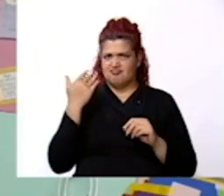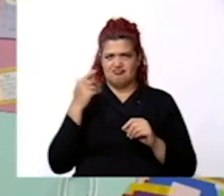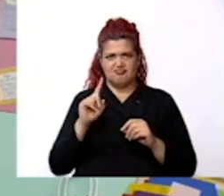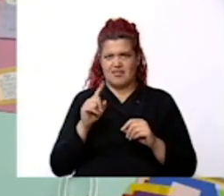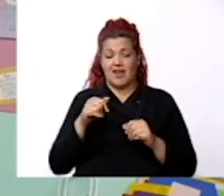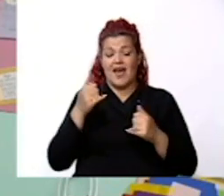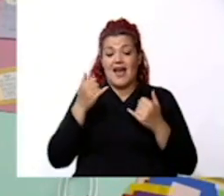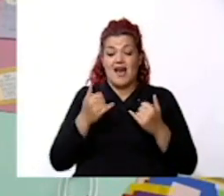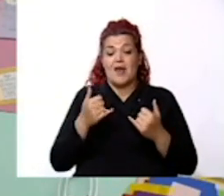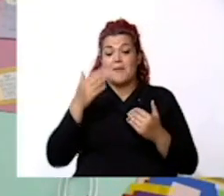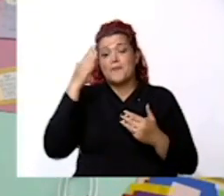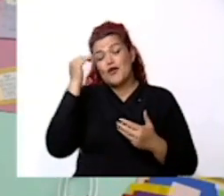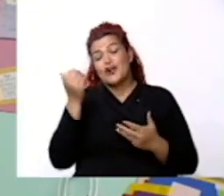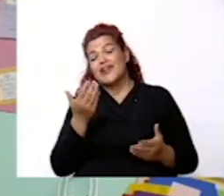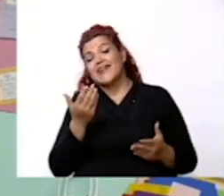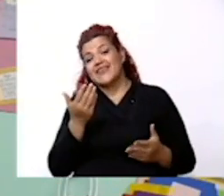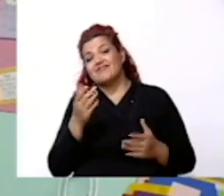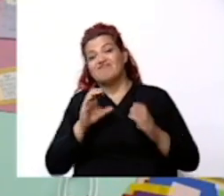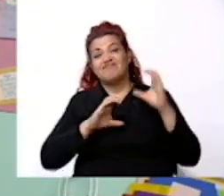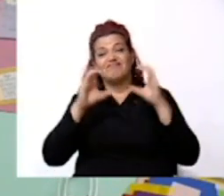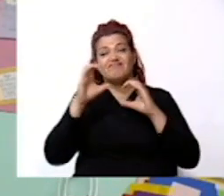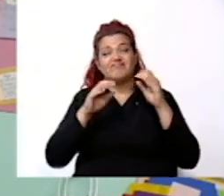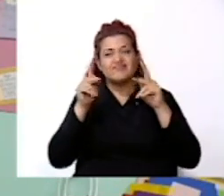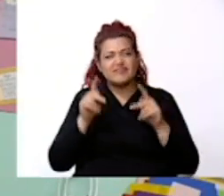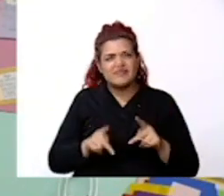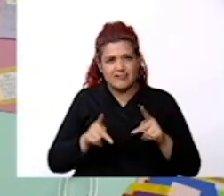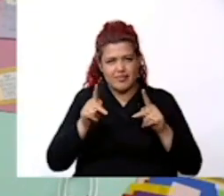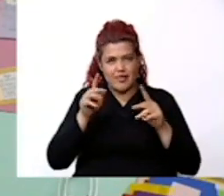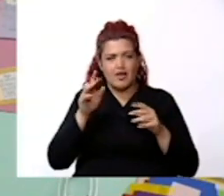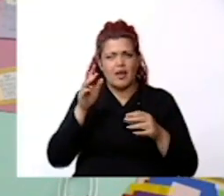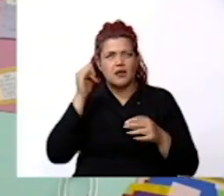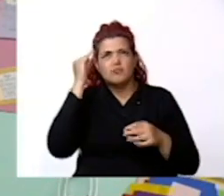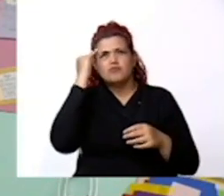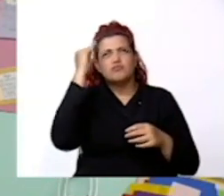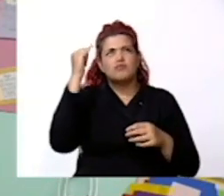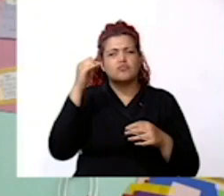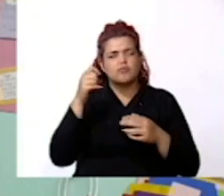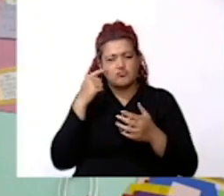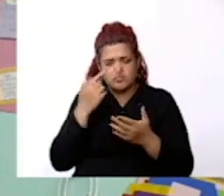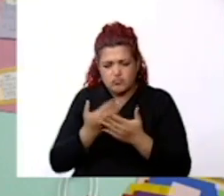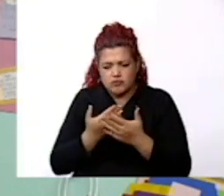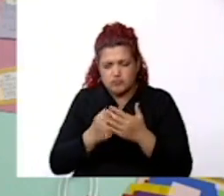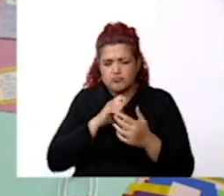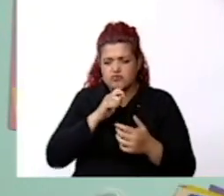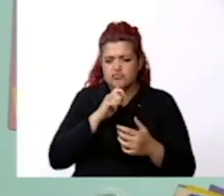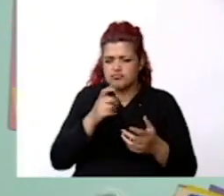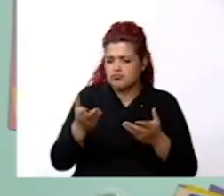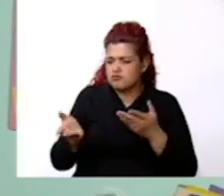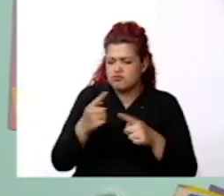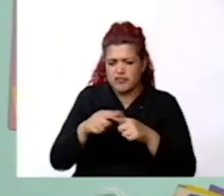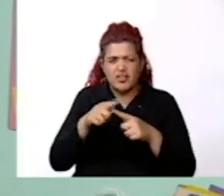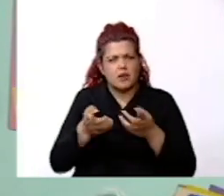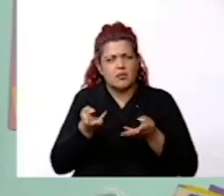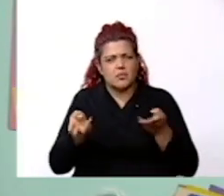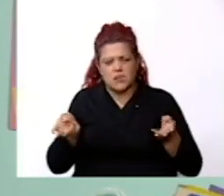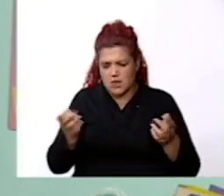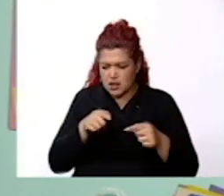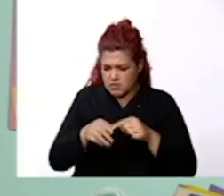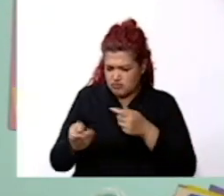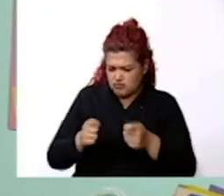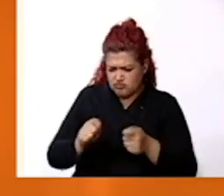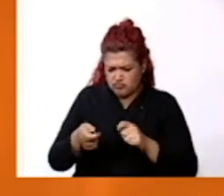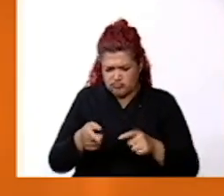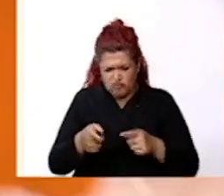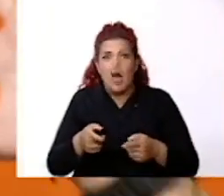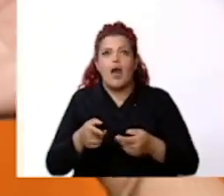porque los científicos e inventores prueban muchos materiales hasta dar con el correcto y hacer que mejoren más y más año